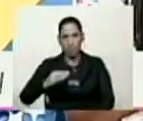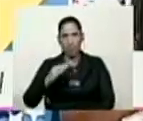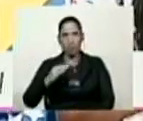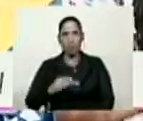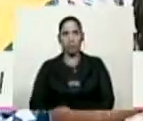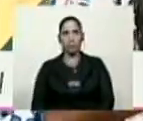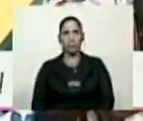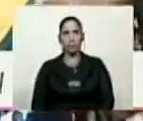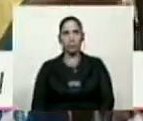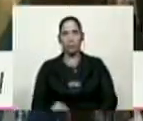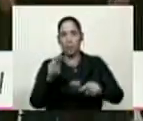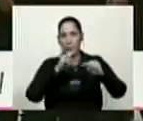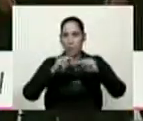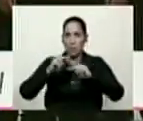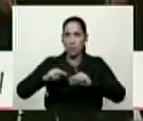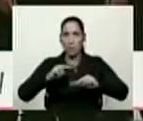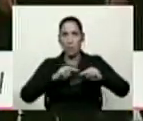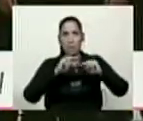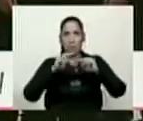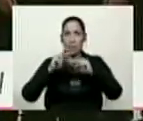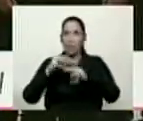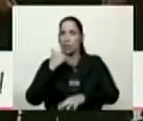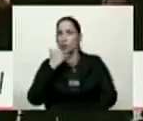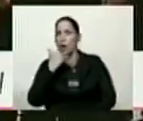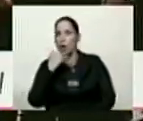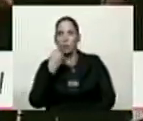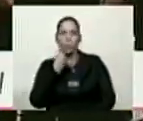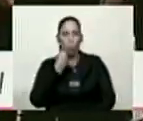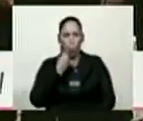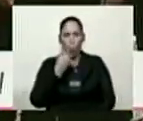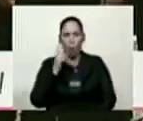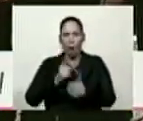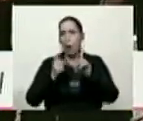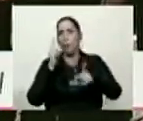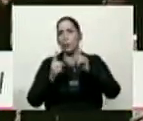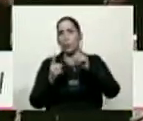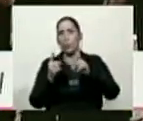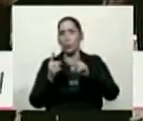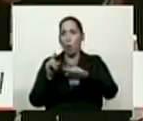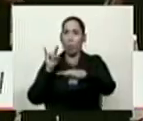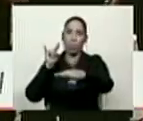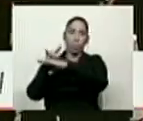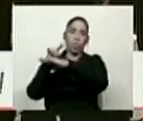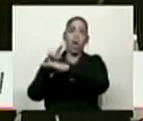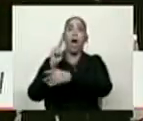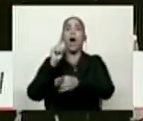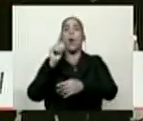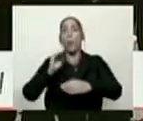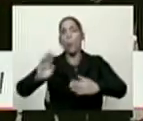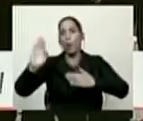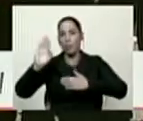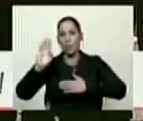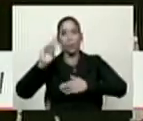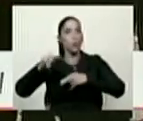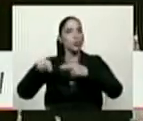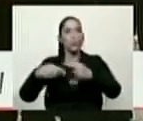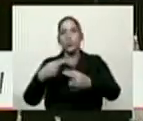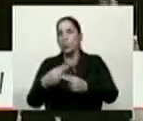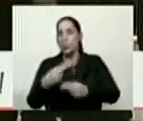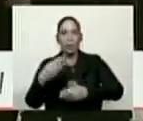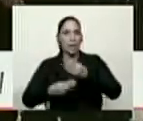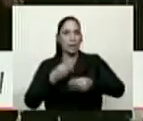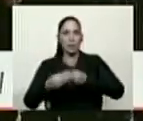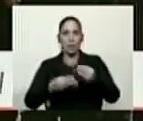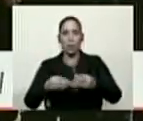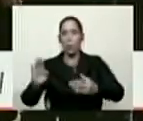de niños, casi unos niños. Algunos han traicionado ese juramento. Nunca hicieron ese juramento con el alma y